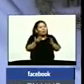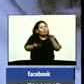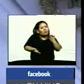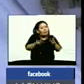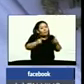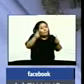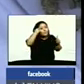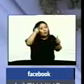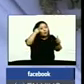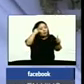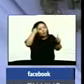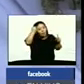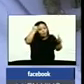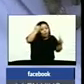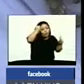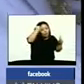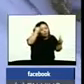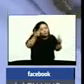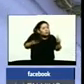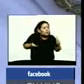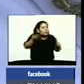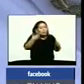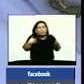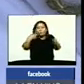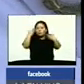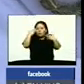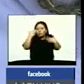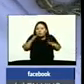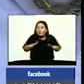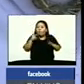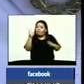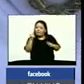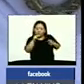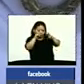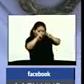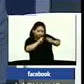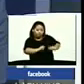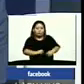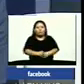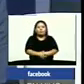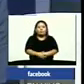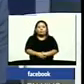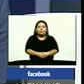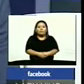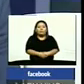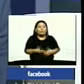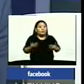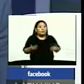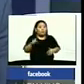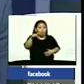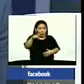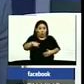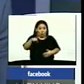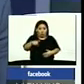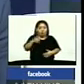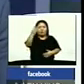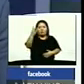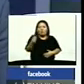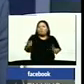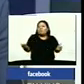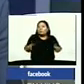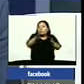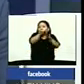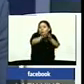enfermedad mental, pero habría que eso va a quedar determinado judicialmente. Y ese día fueron sepultados los restos de